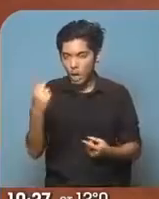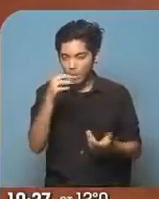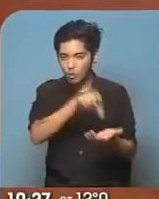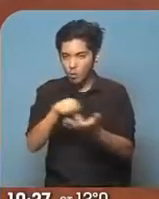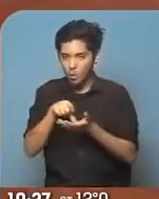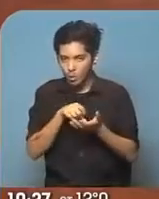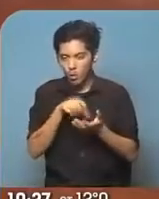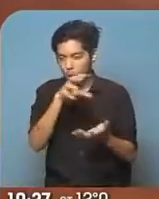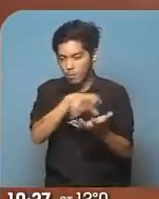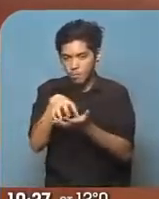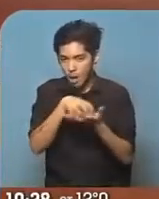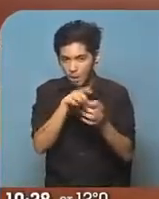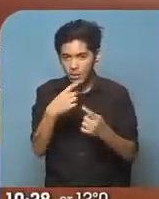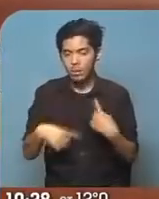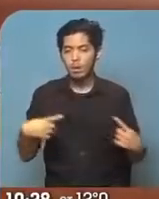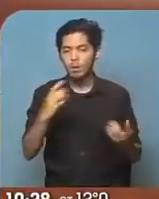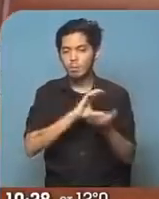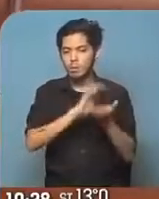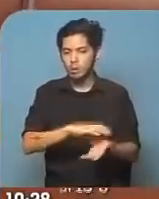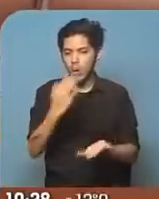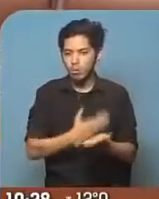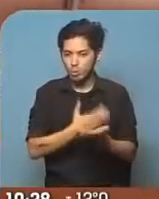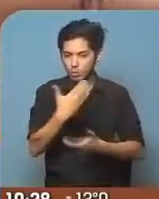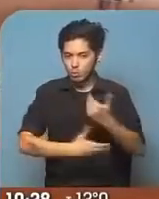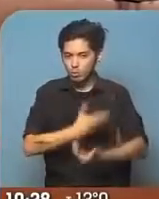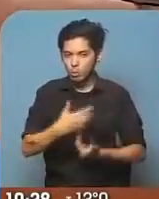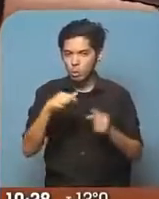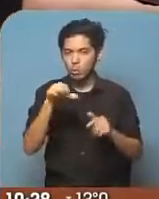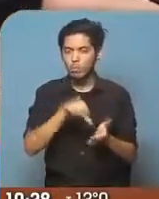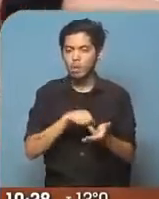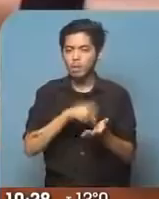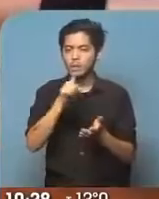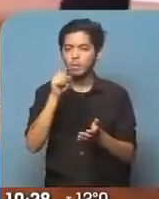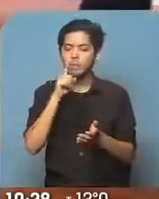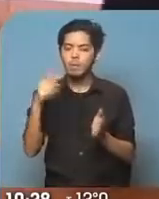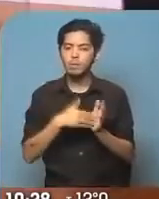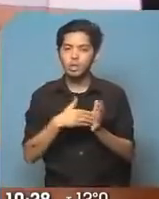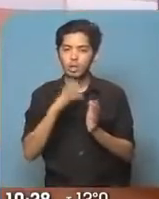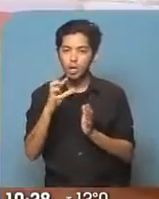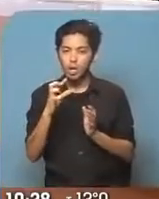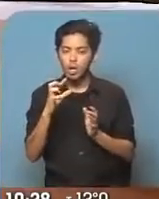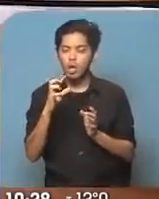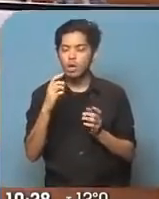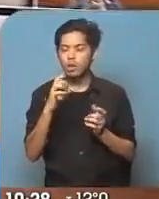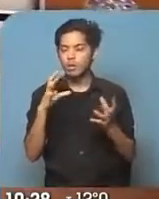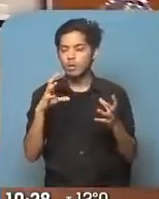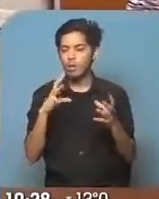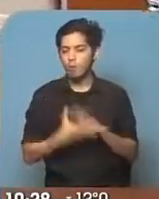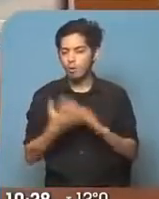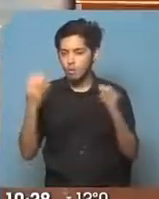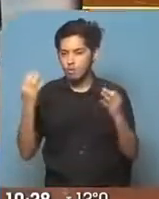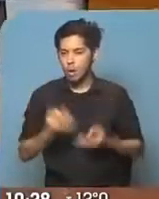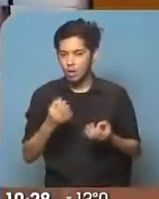a través de inversiones productivas cuando el país se endeudó en 100 mil millones de dólares en forma neta y vemos que esto no se